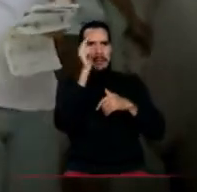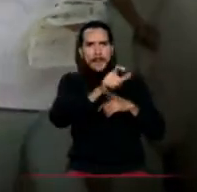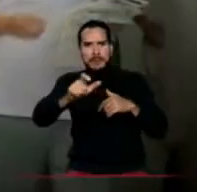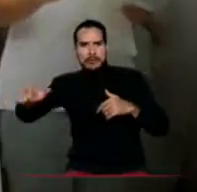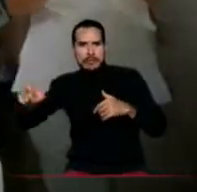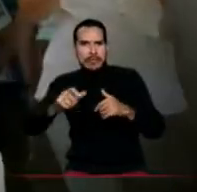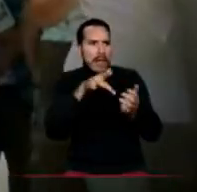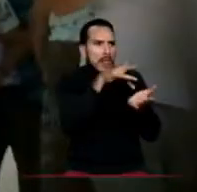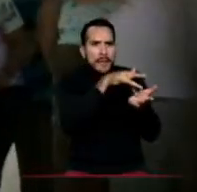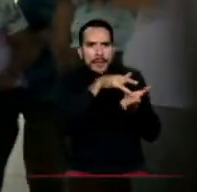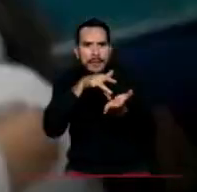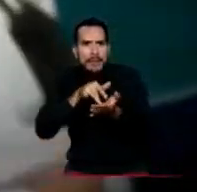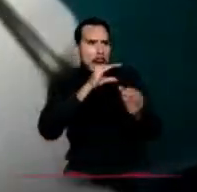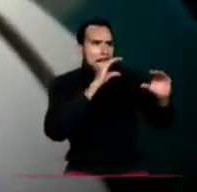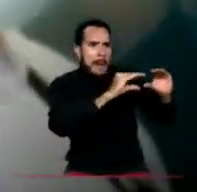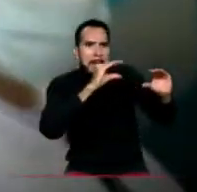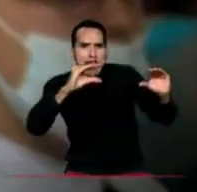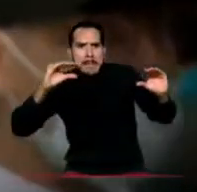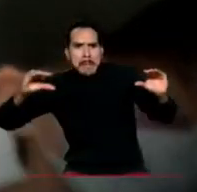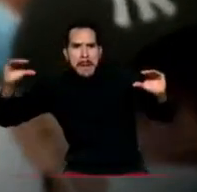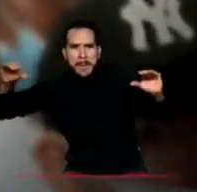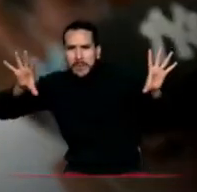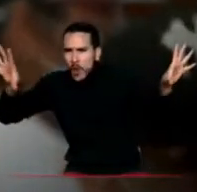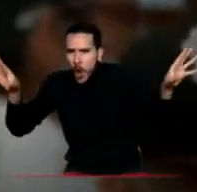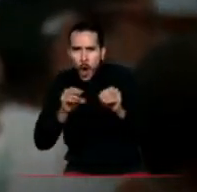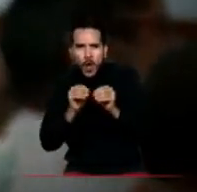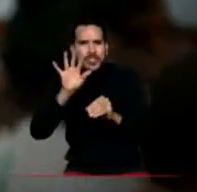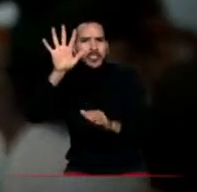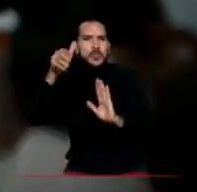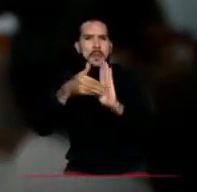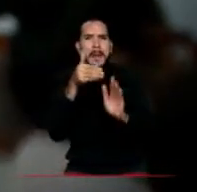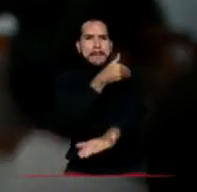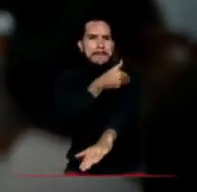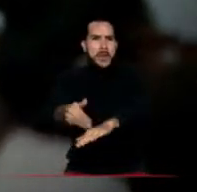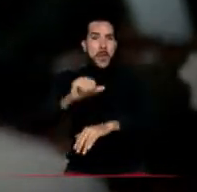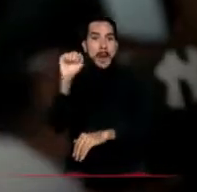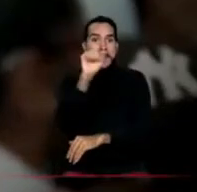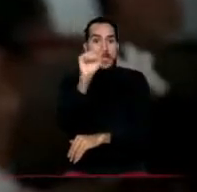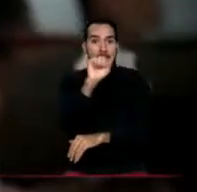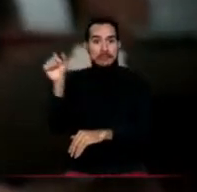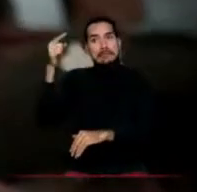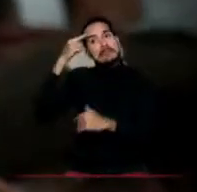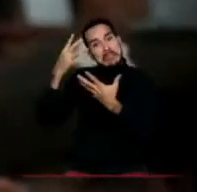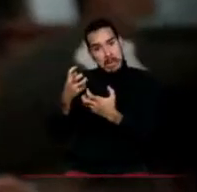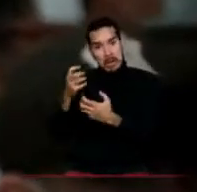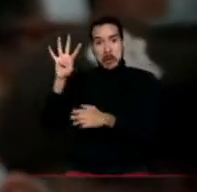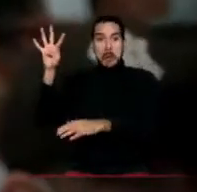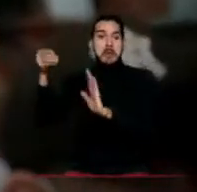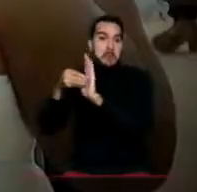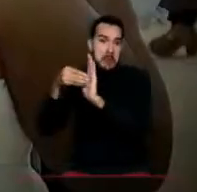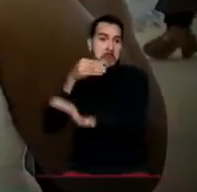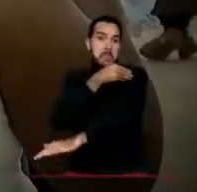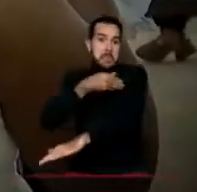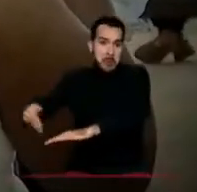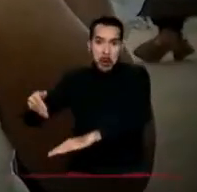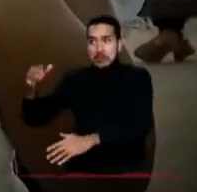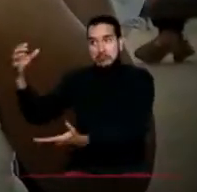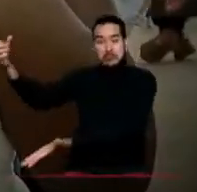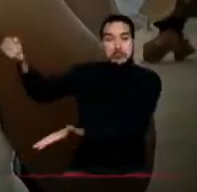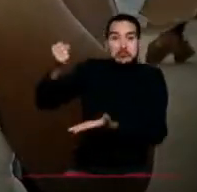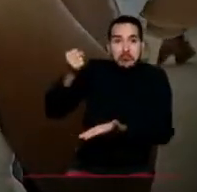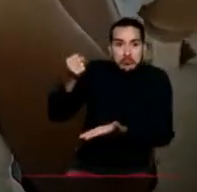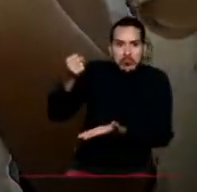pesos, radicó cuentas o esperaba un giro por 4 mil millones de pesos. ¿Y saben cuánto les giraron?